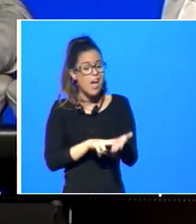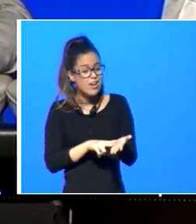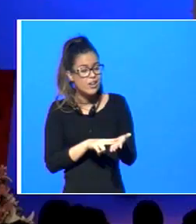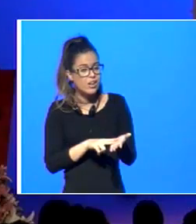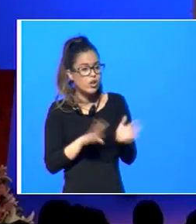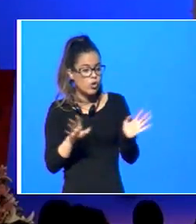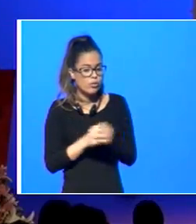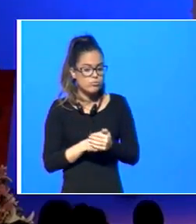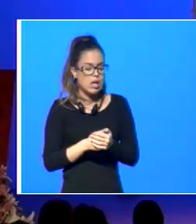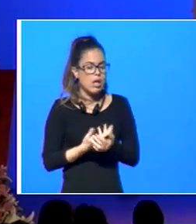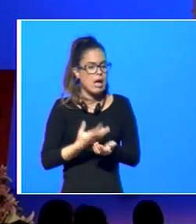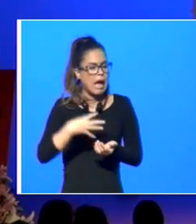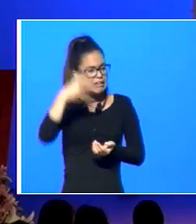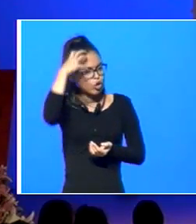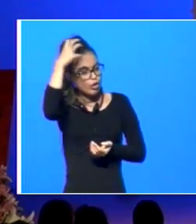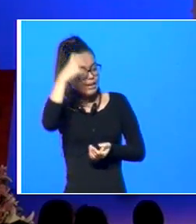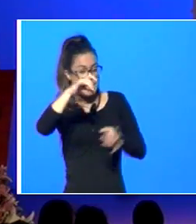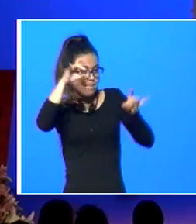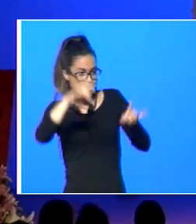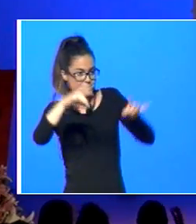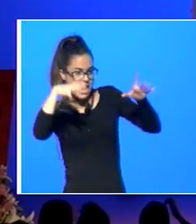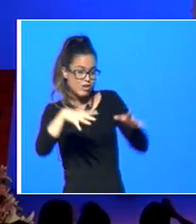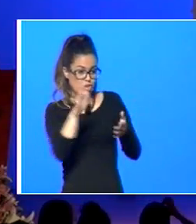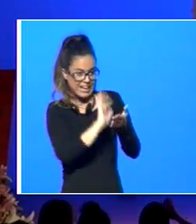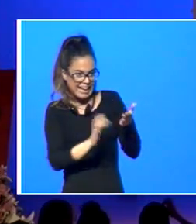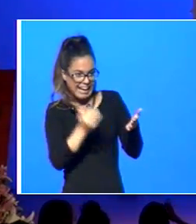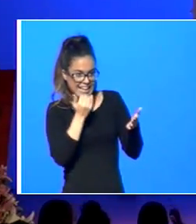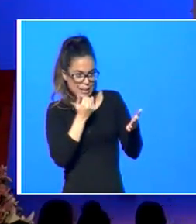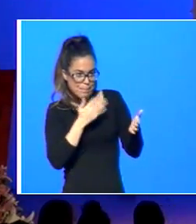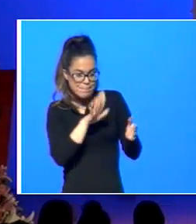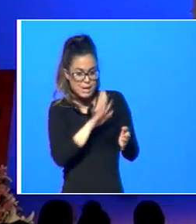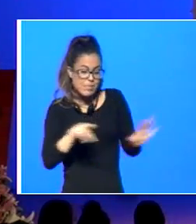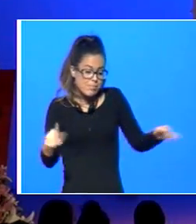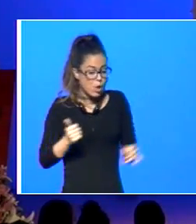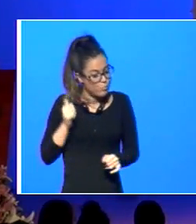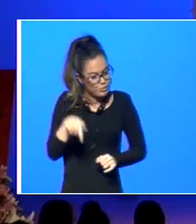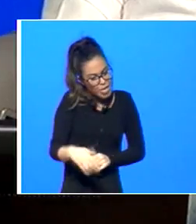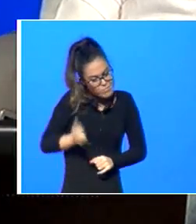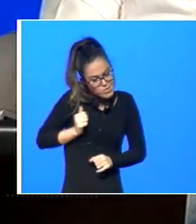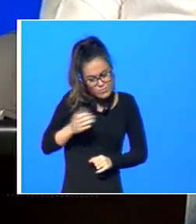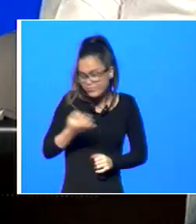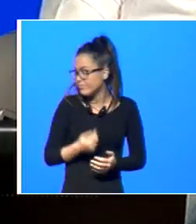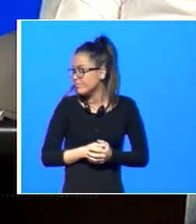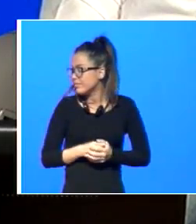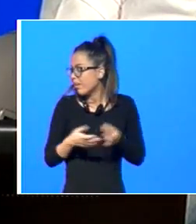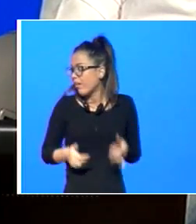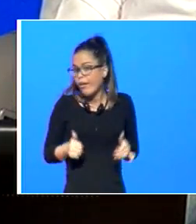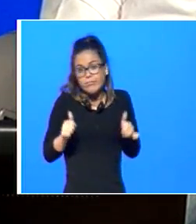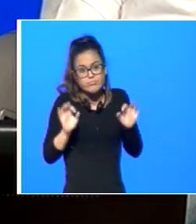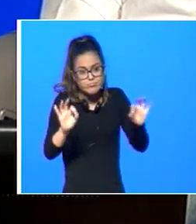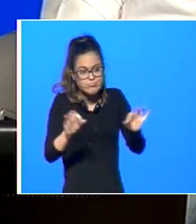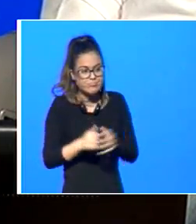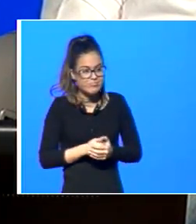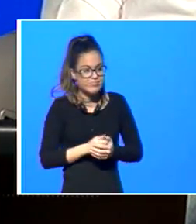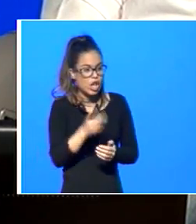Reyes Magos y acabo. Aprovecha que está Begoña. Lo siento, pero estas oportunidades no las puedo perder. Es lo que hay. Hablamos de